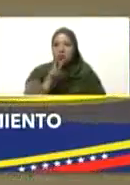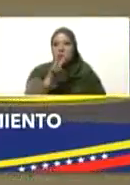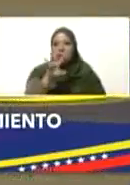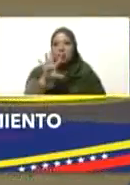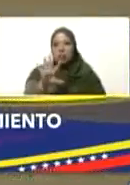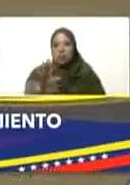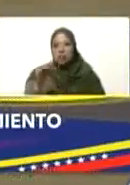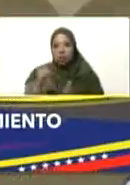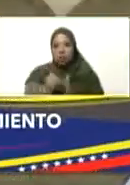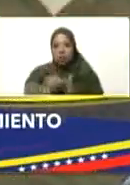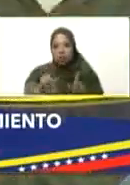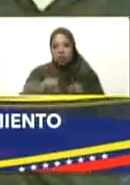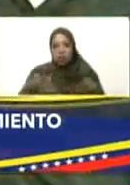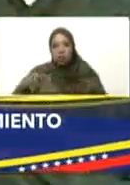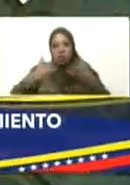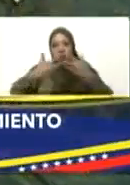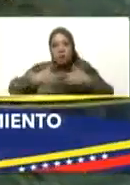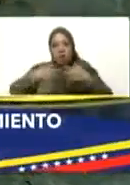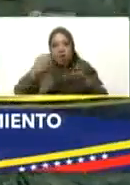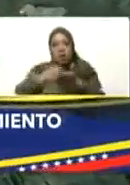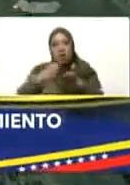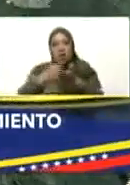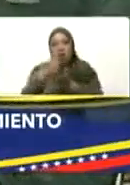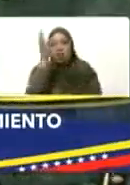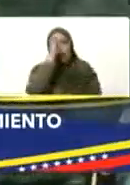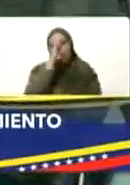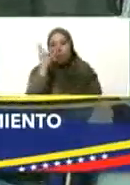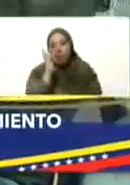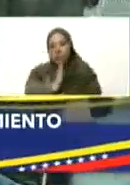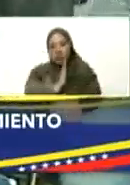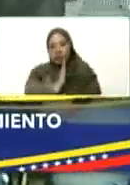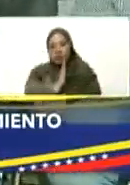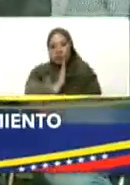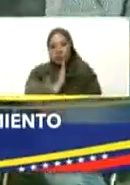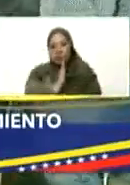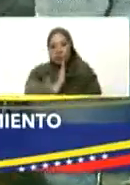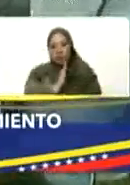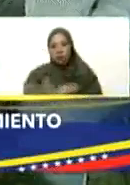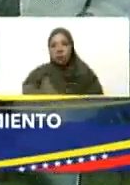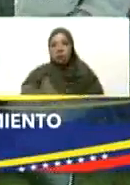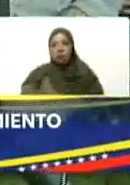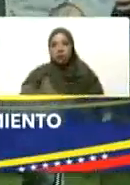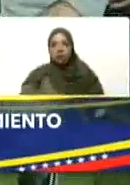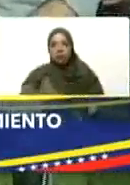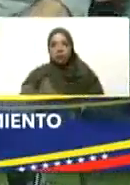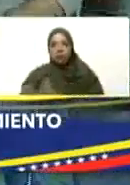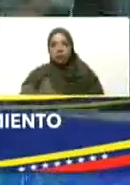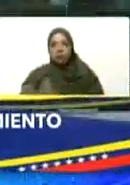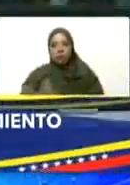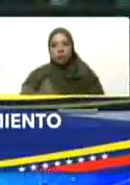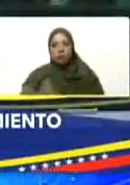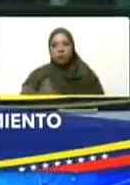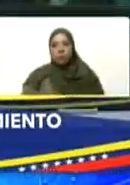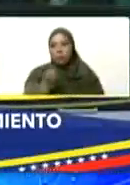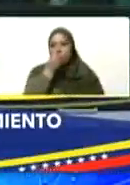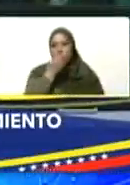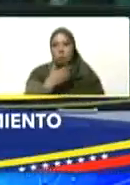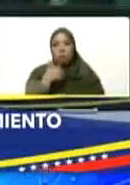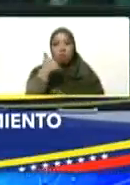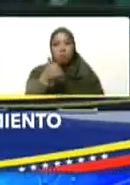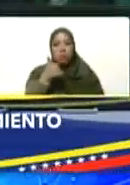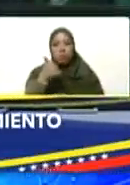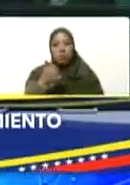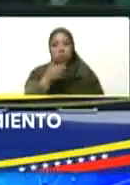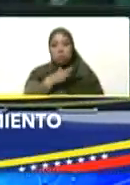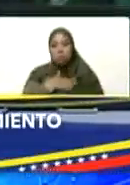hectáreas son una inversión de un brasilero en Venezuela. que le ha ido muy bien, como